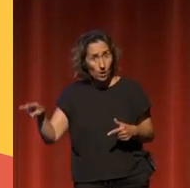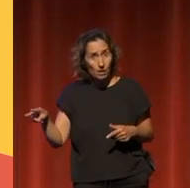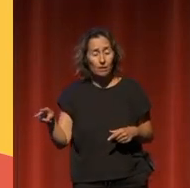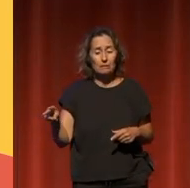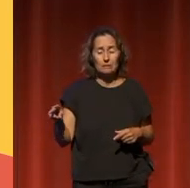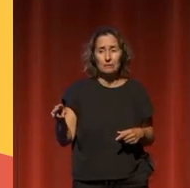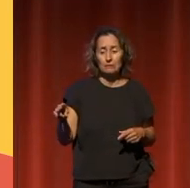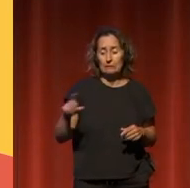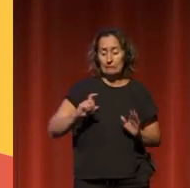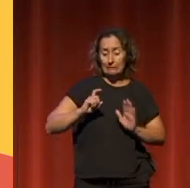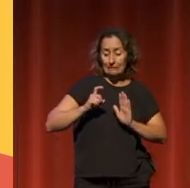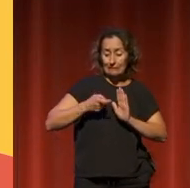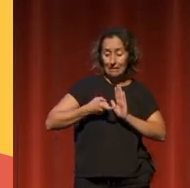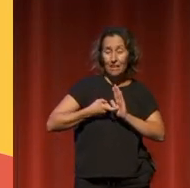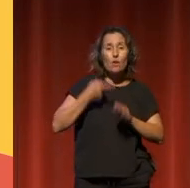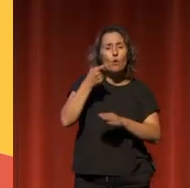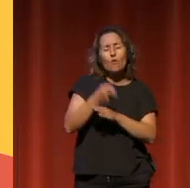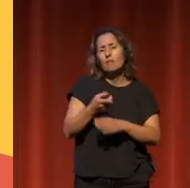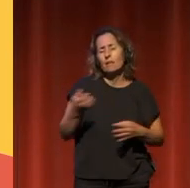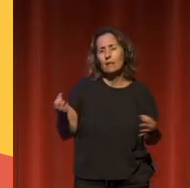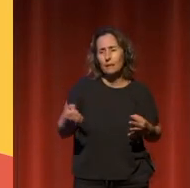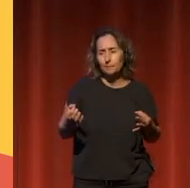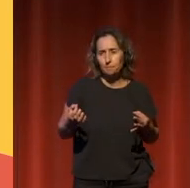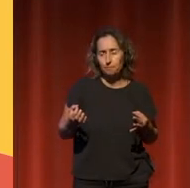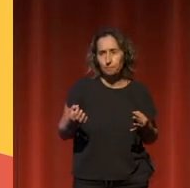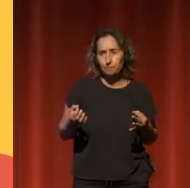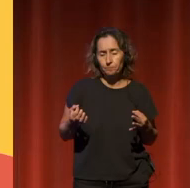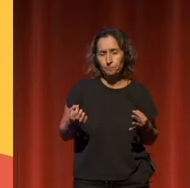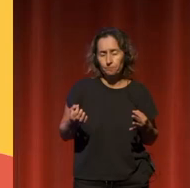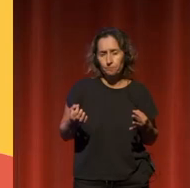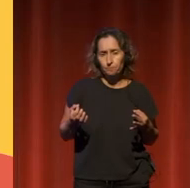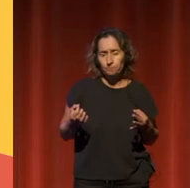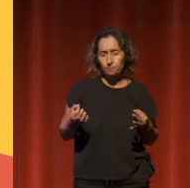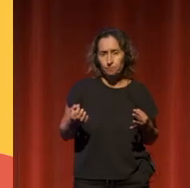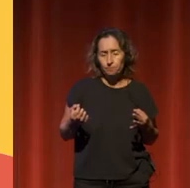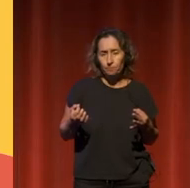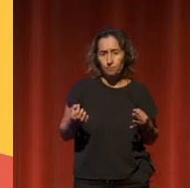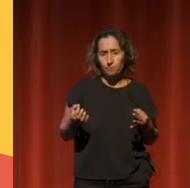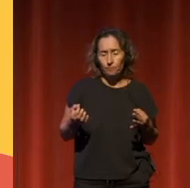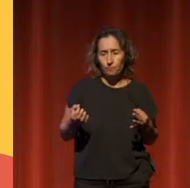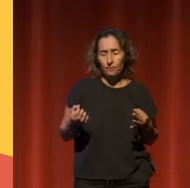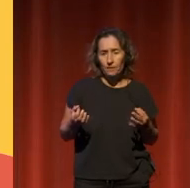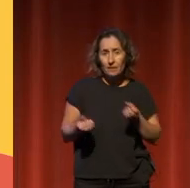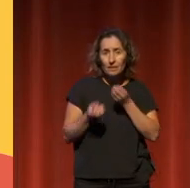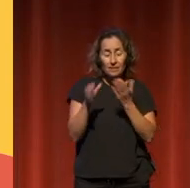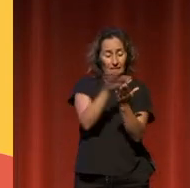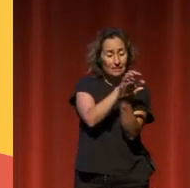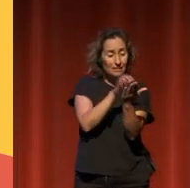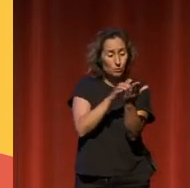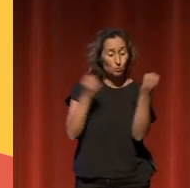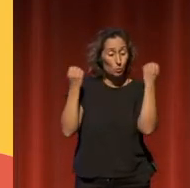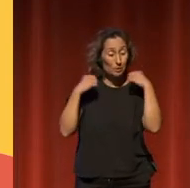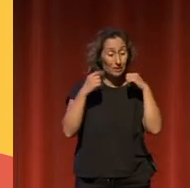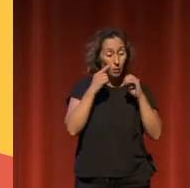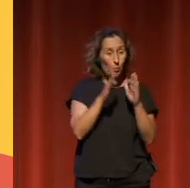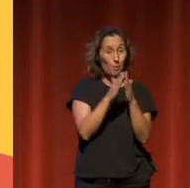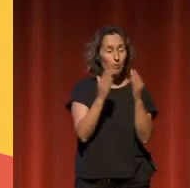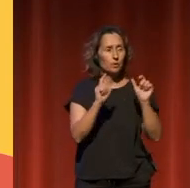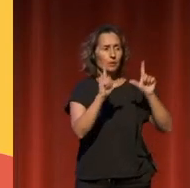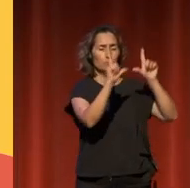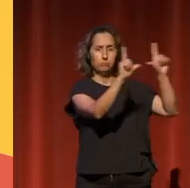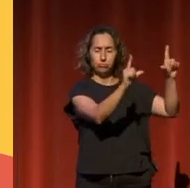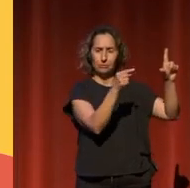la ley obliga en el el tener el discurso práctico en las bibliotecas y antes